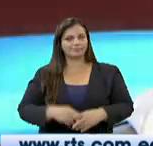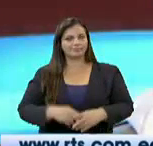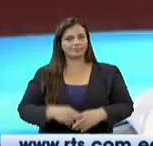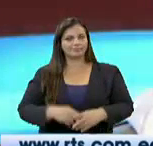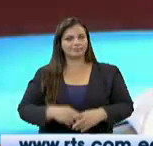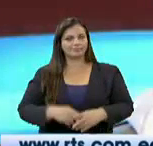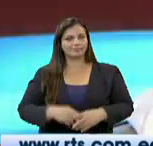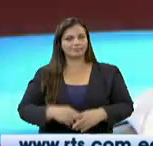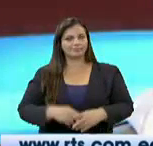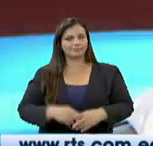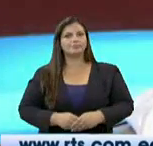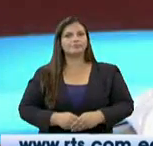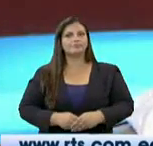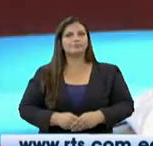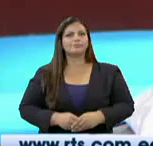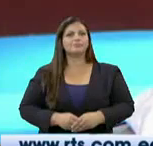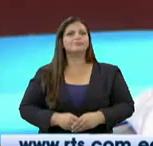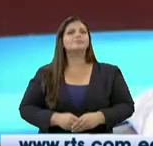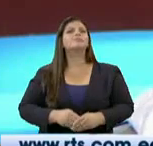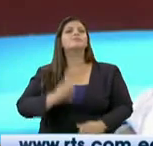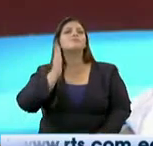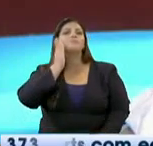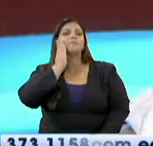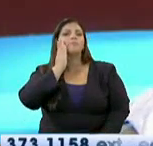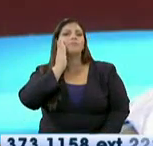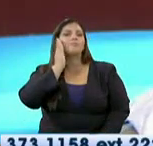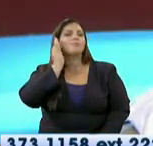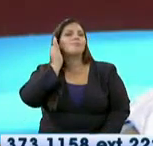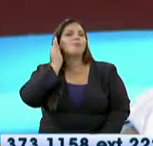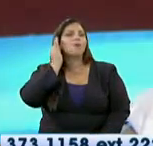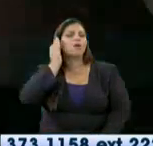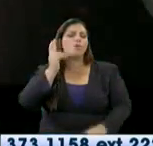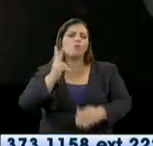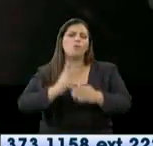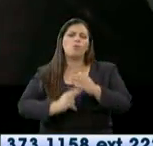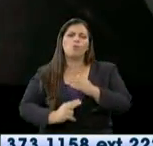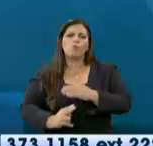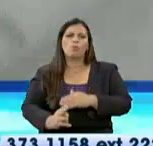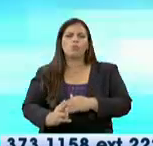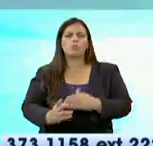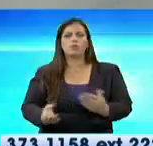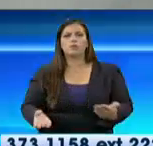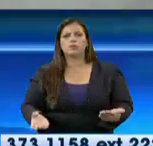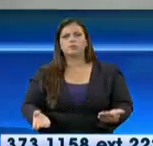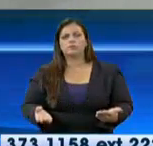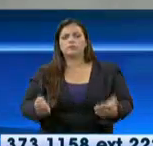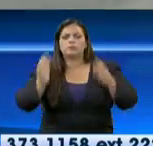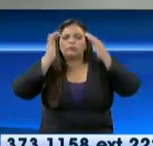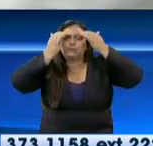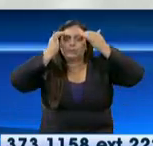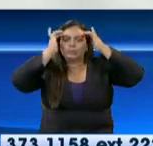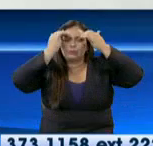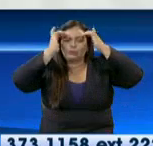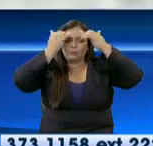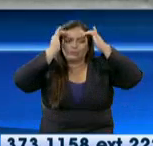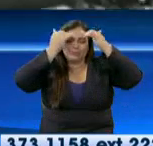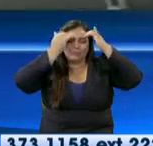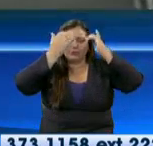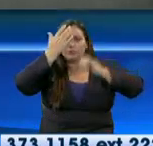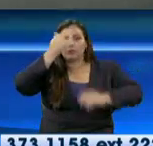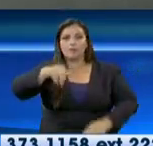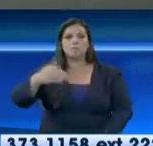regresemos veremos el drama de una humilde mujer que ha debido encadenar a sus dos hijos de 18 y 15 años cada